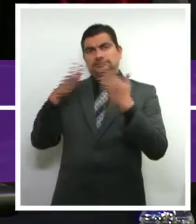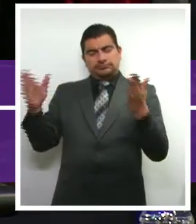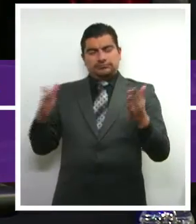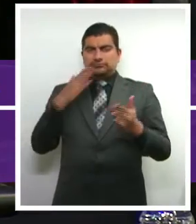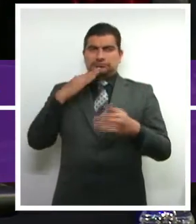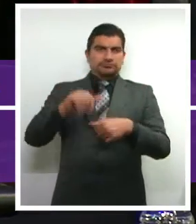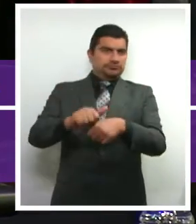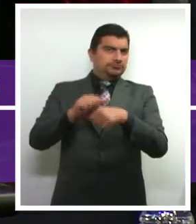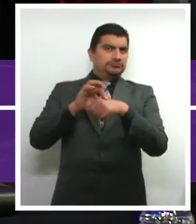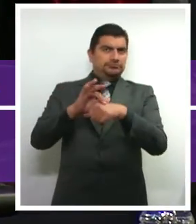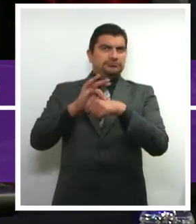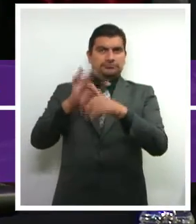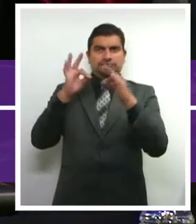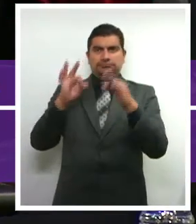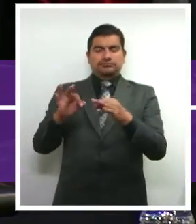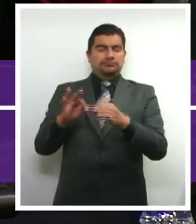hecho.